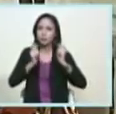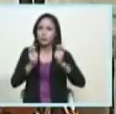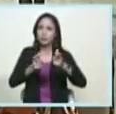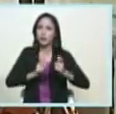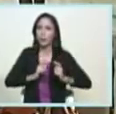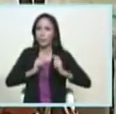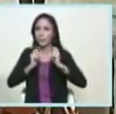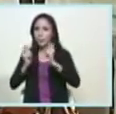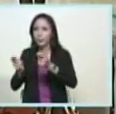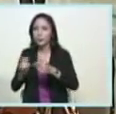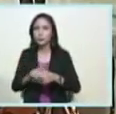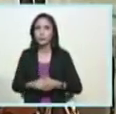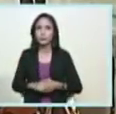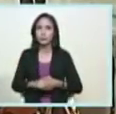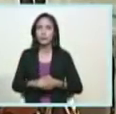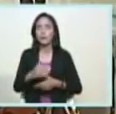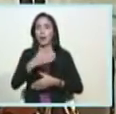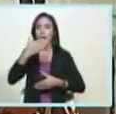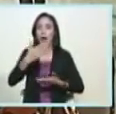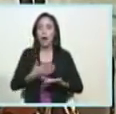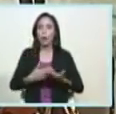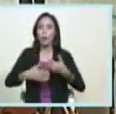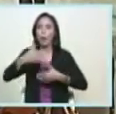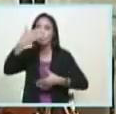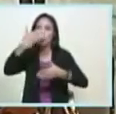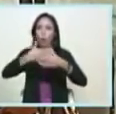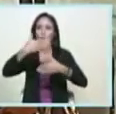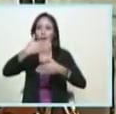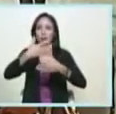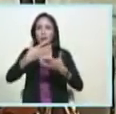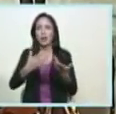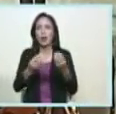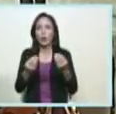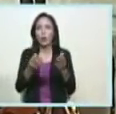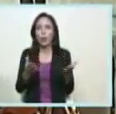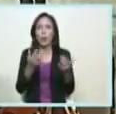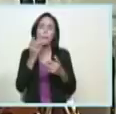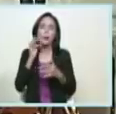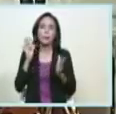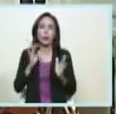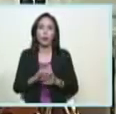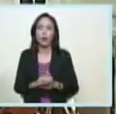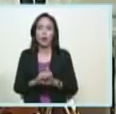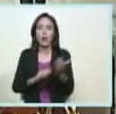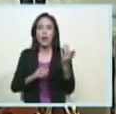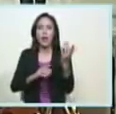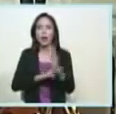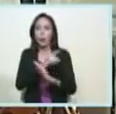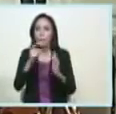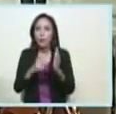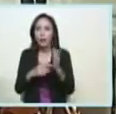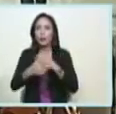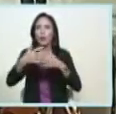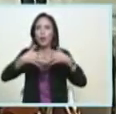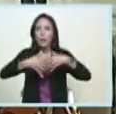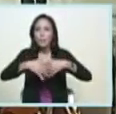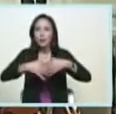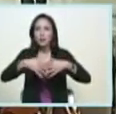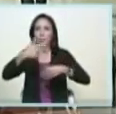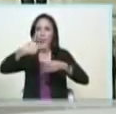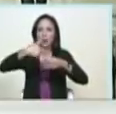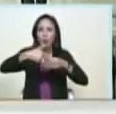entregar un bloque completo de reservas petroleras certificada